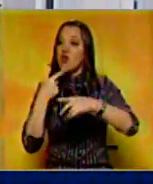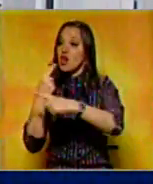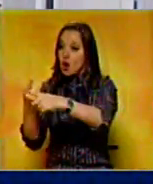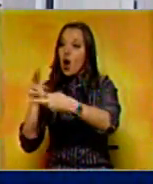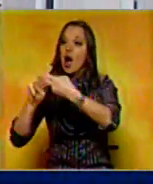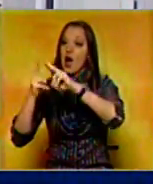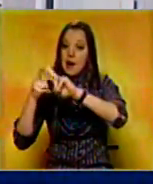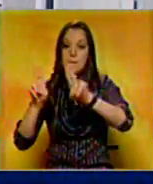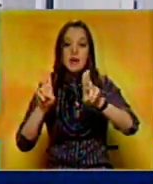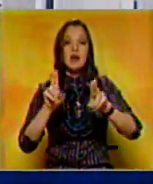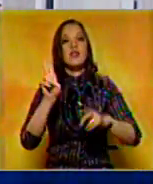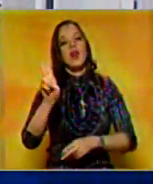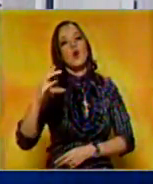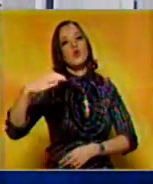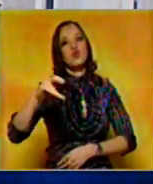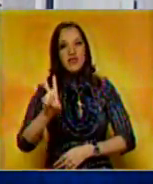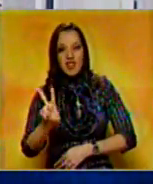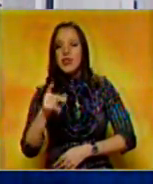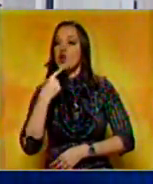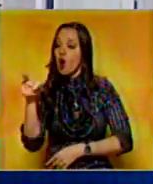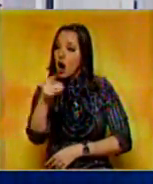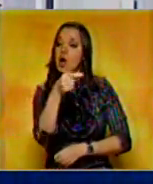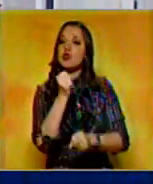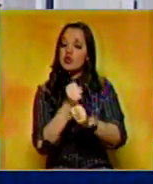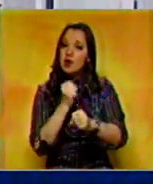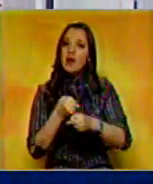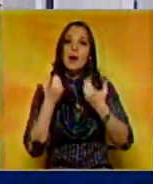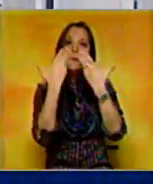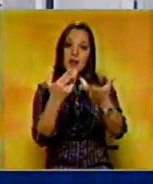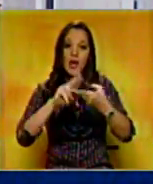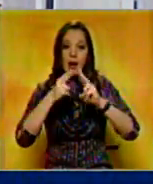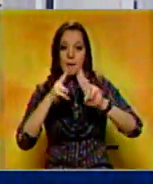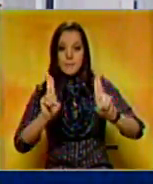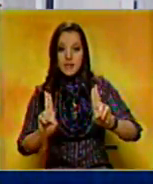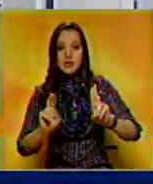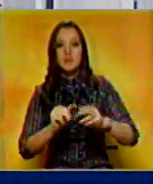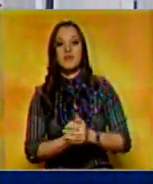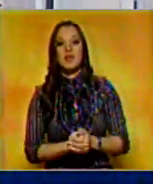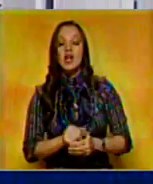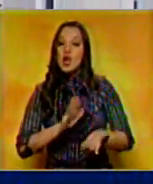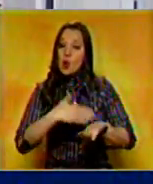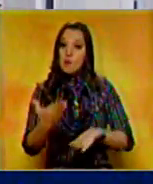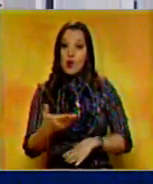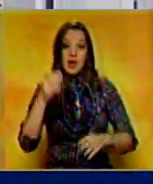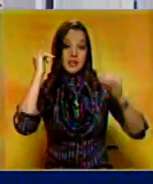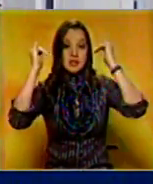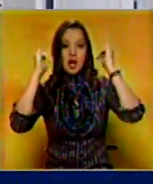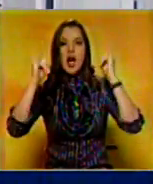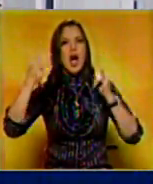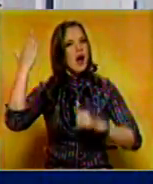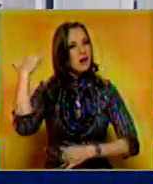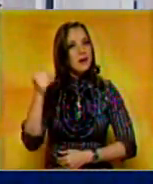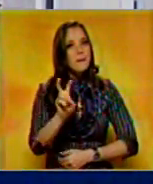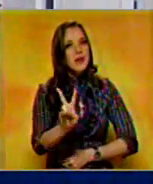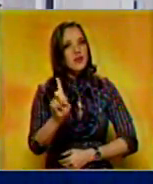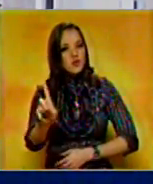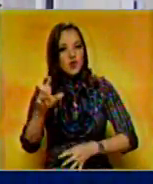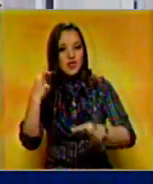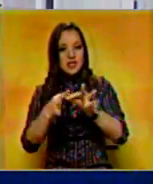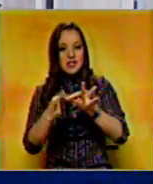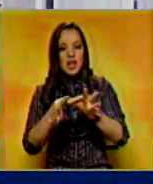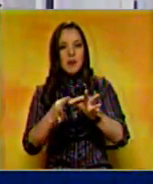Derechos Humanos de la Universidad Central de Venezuela, Padre Luis María Olazo. Esto por haberse celebrado el pasado 21 de septiembre,